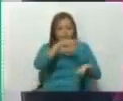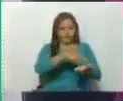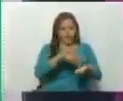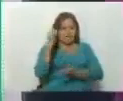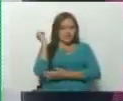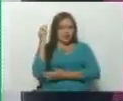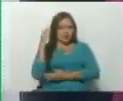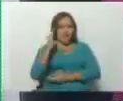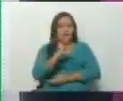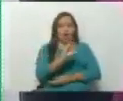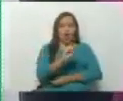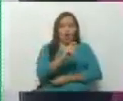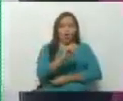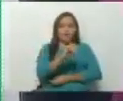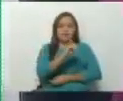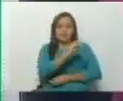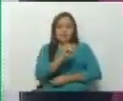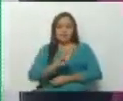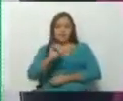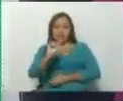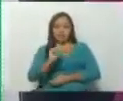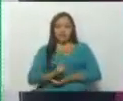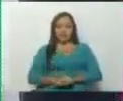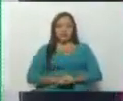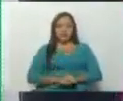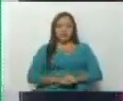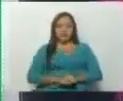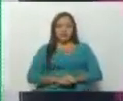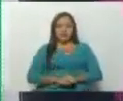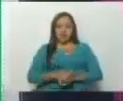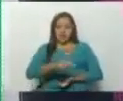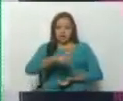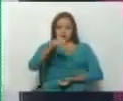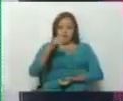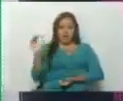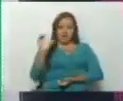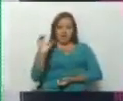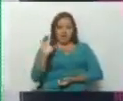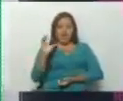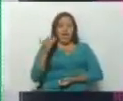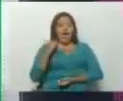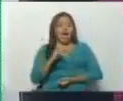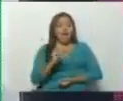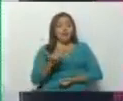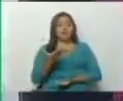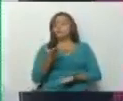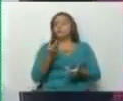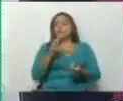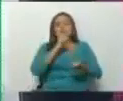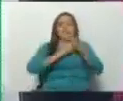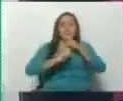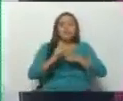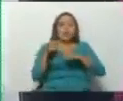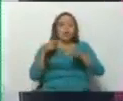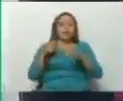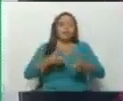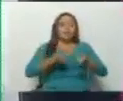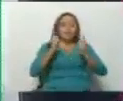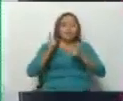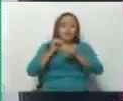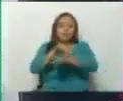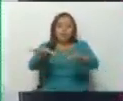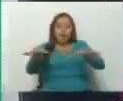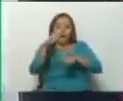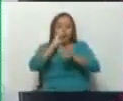José Cotiza, en la parroquia San José, la zona norte de Caracas, que tiene bastantes dificultades con el acceso al agua. Allí